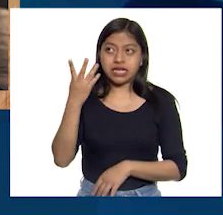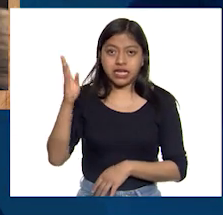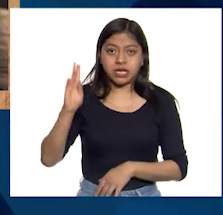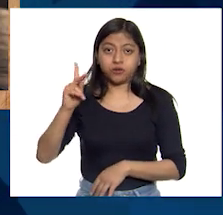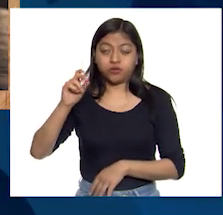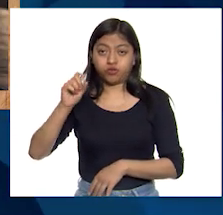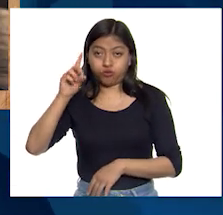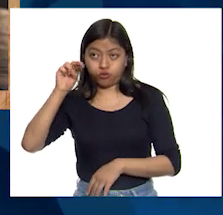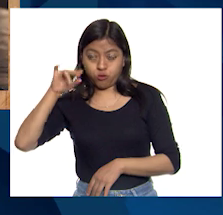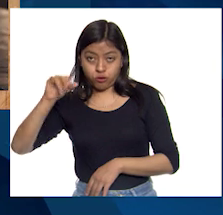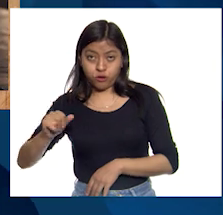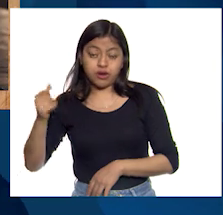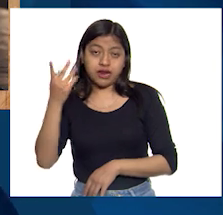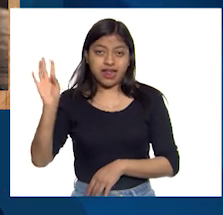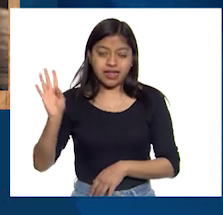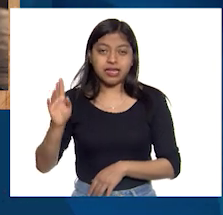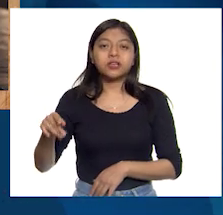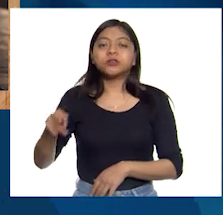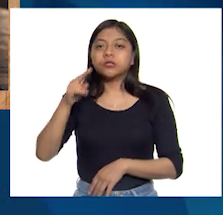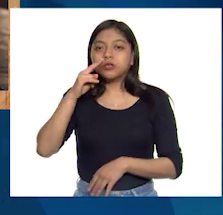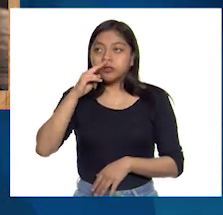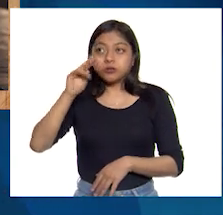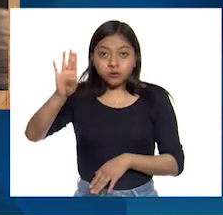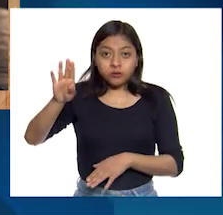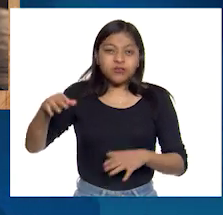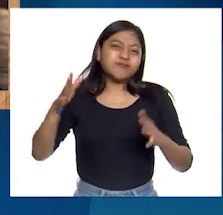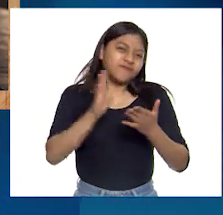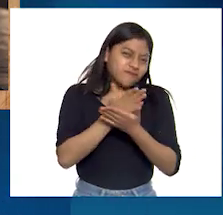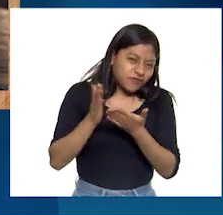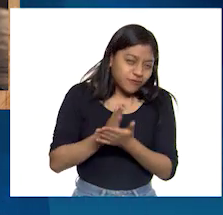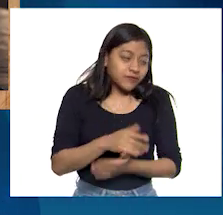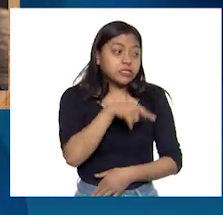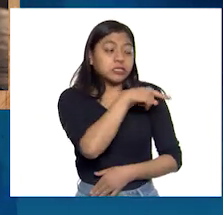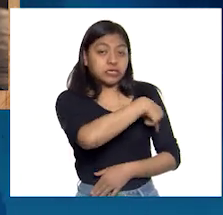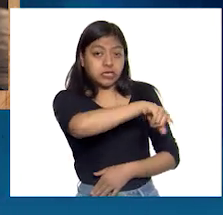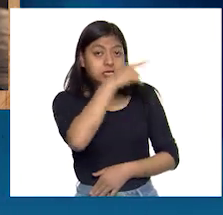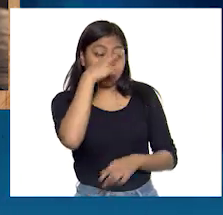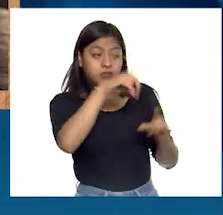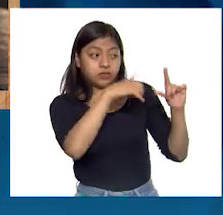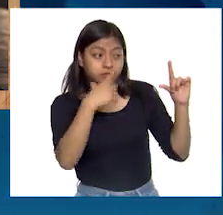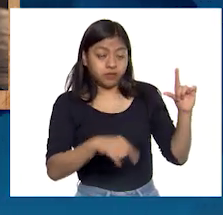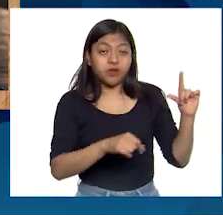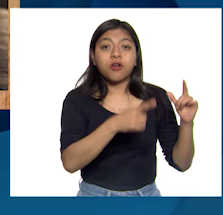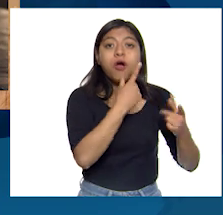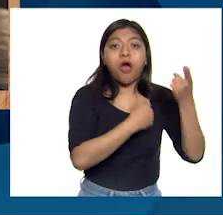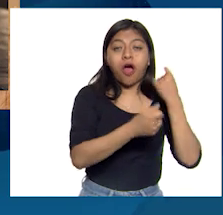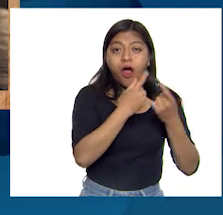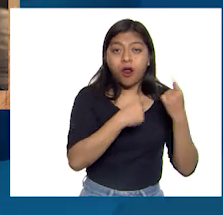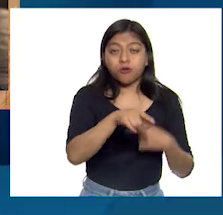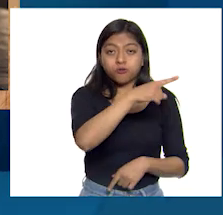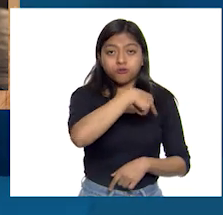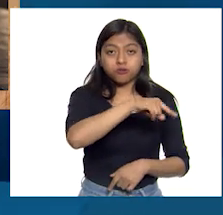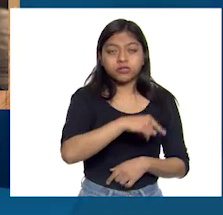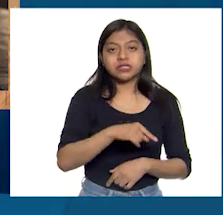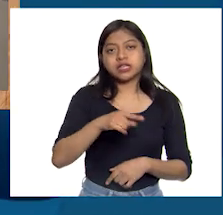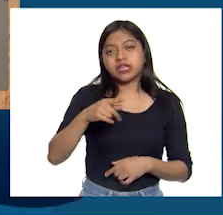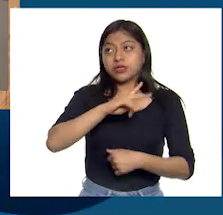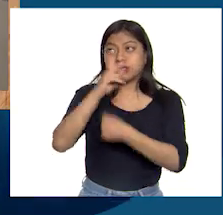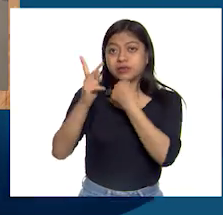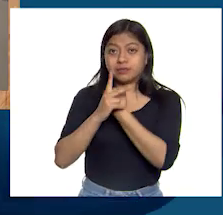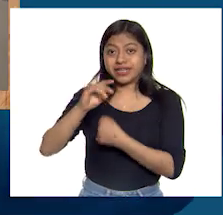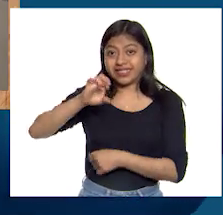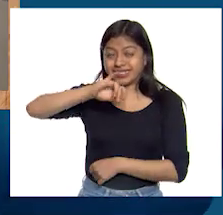nazis, la opinión pública de México estaba muy dividida. Por una parte, había quienes simpatizaban con las que serían conocidas como las potencias del eje,